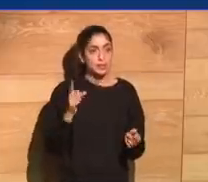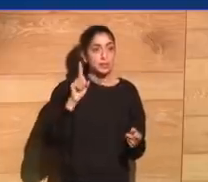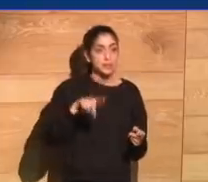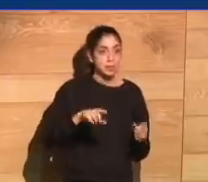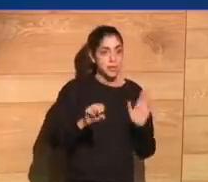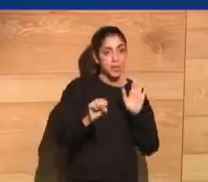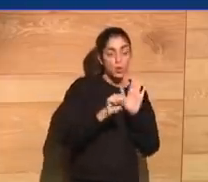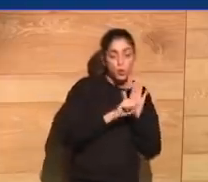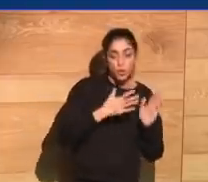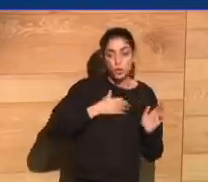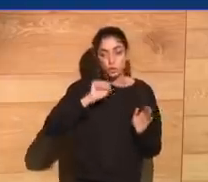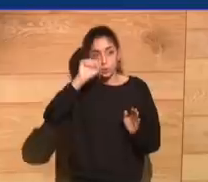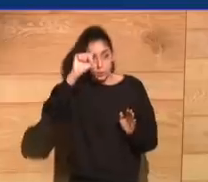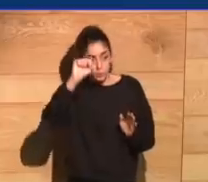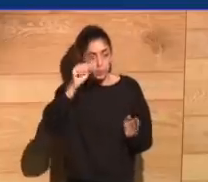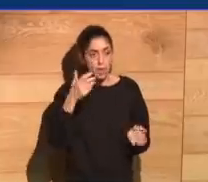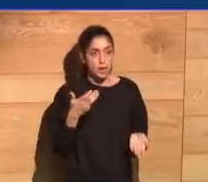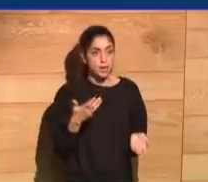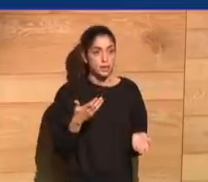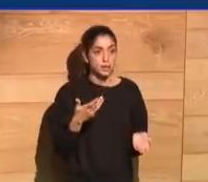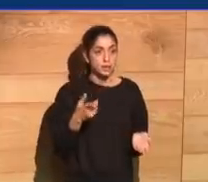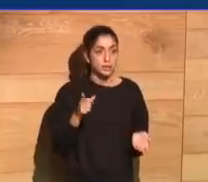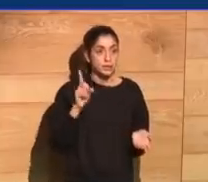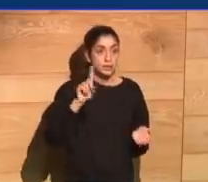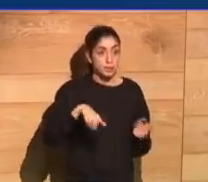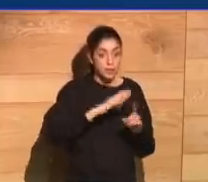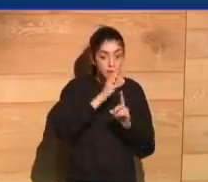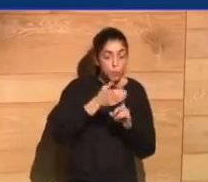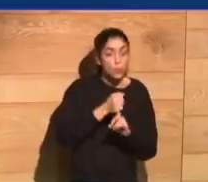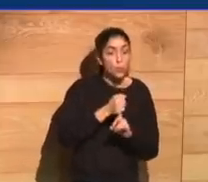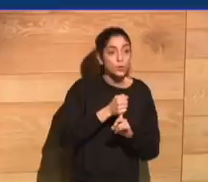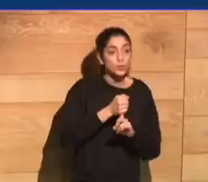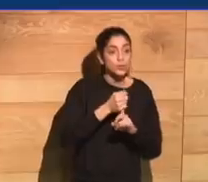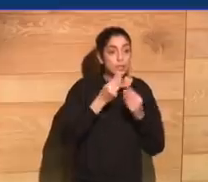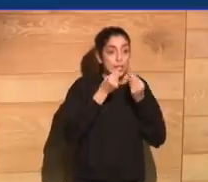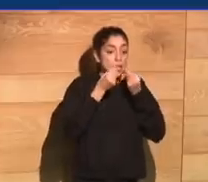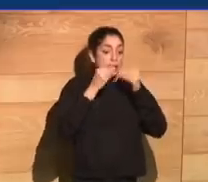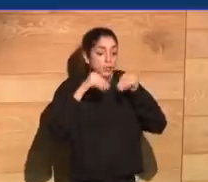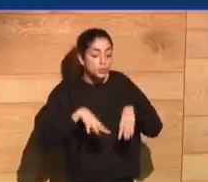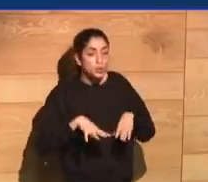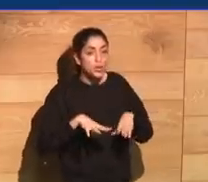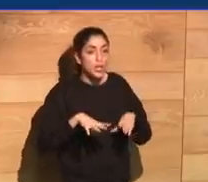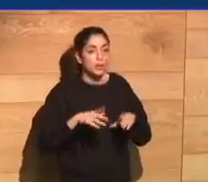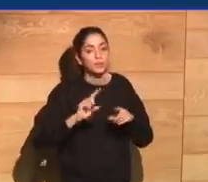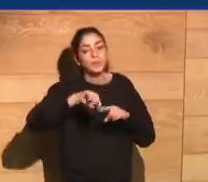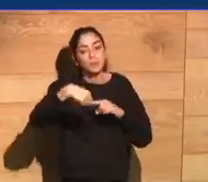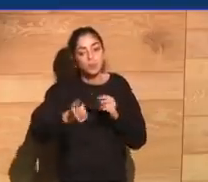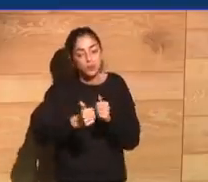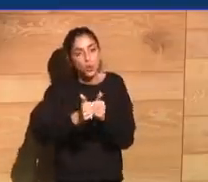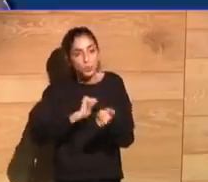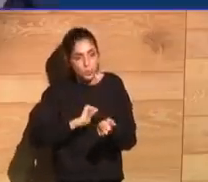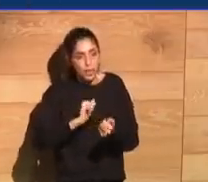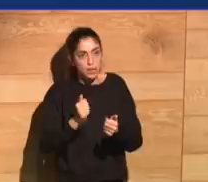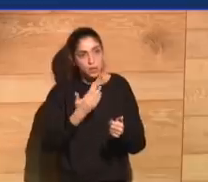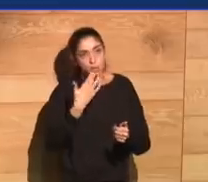de Superman. Se da con una manera de estructurar una historia que después es copiada pues por Raimi, por ejemplo, en